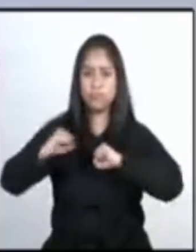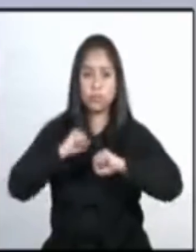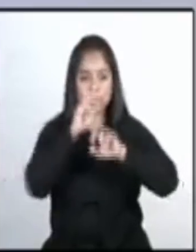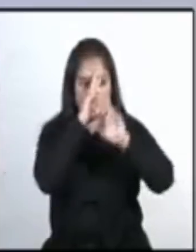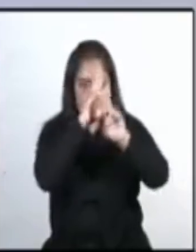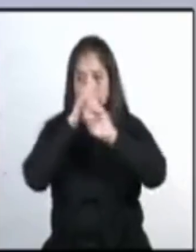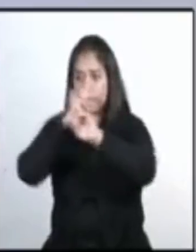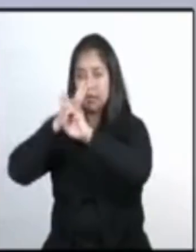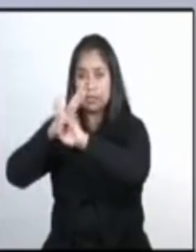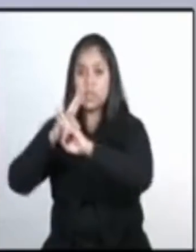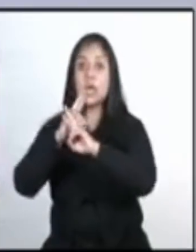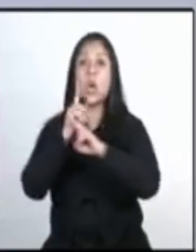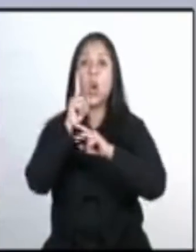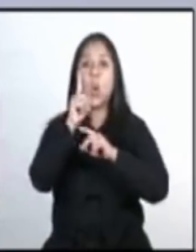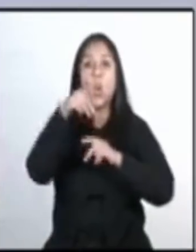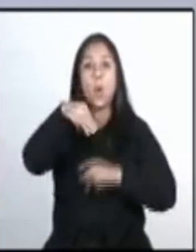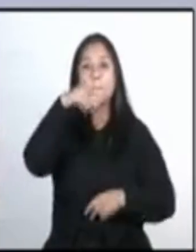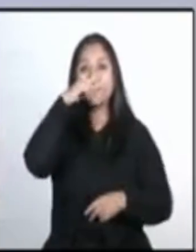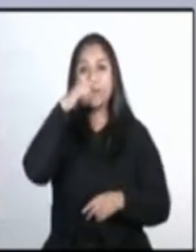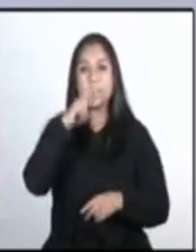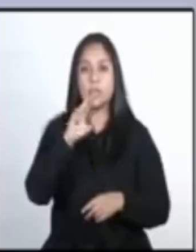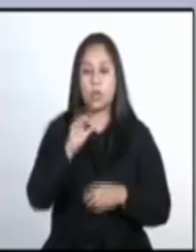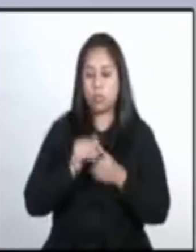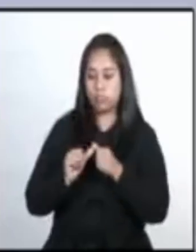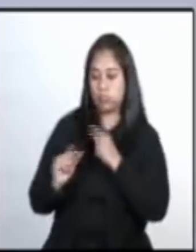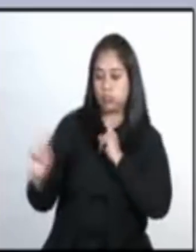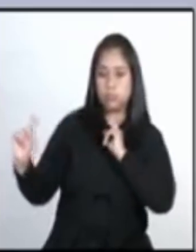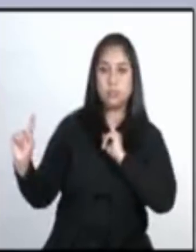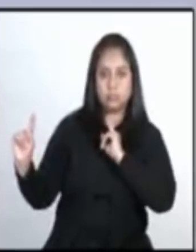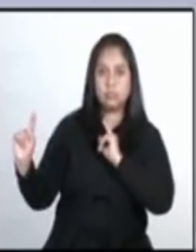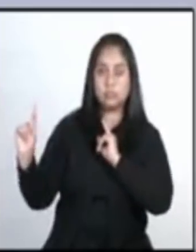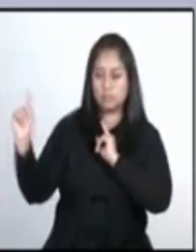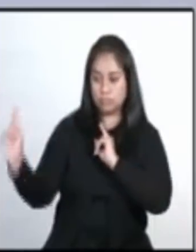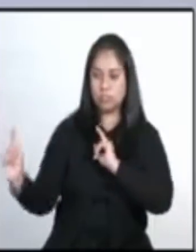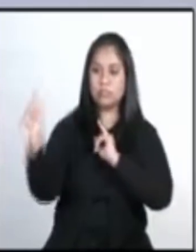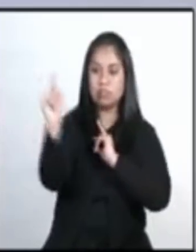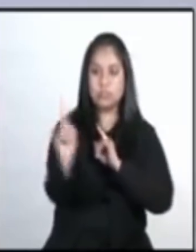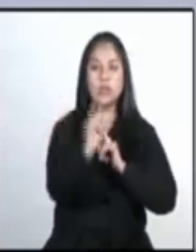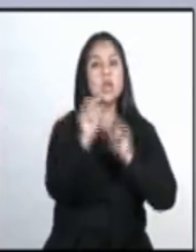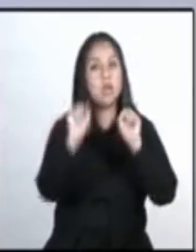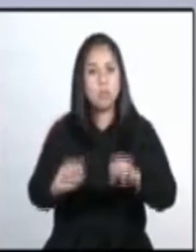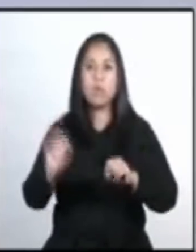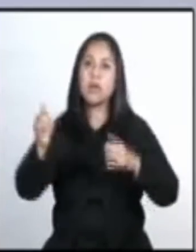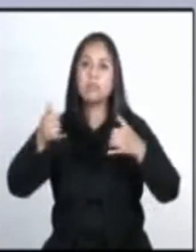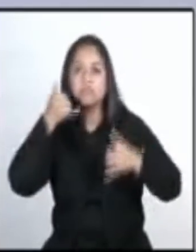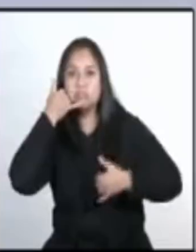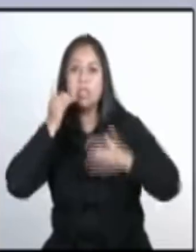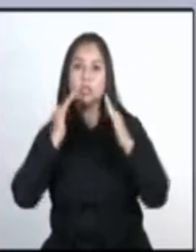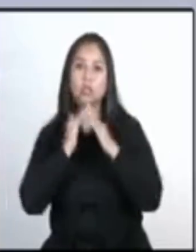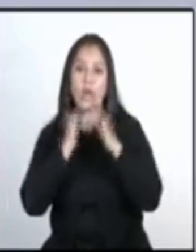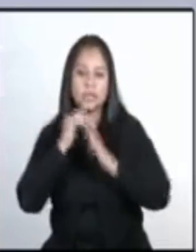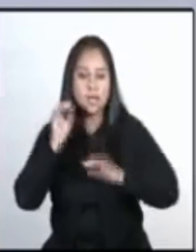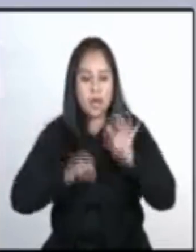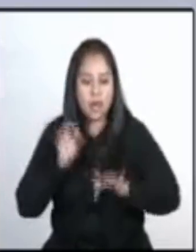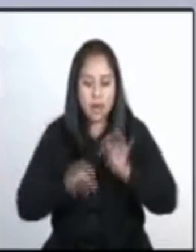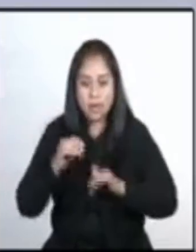entre sí por lo menos un metro entre cada uno y permitir y propiciar el teletrabajo o el trabajo desde su casa,